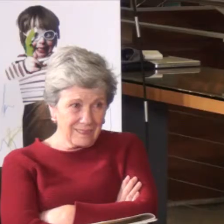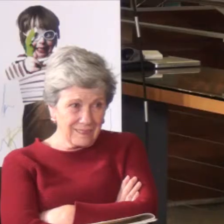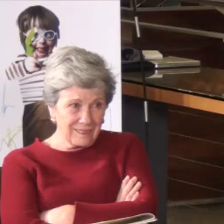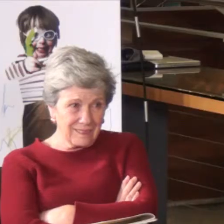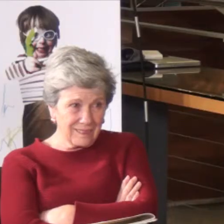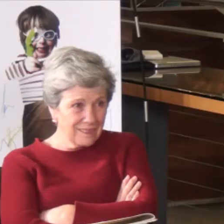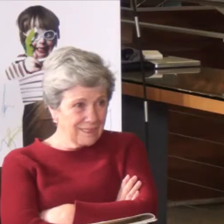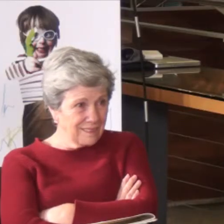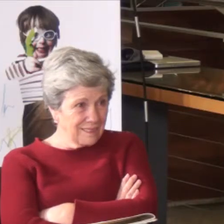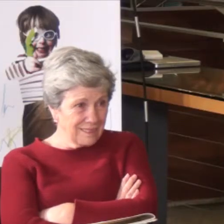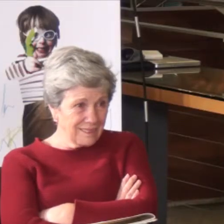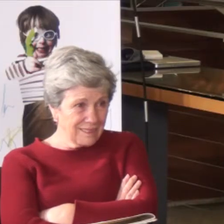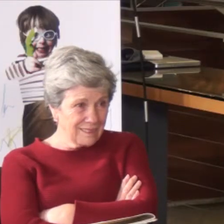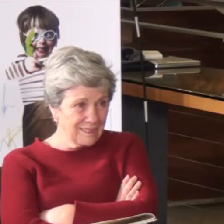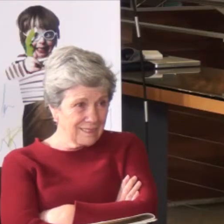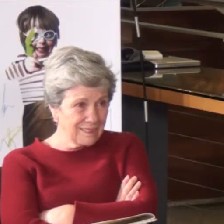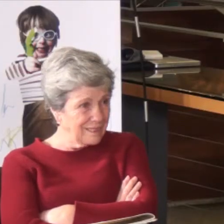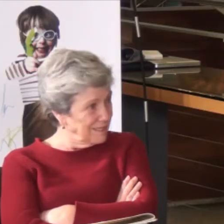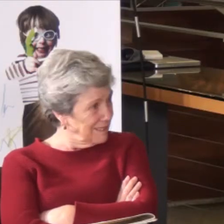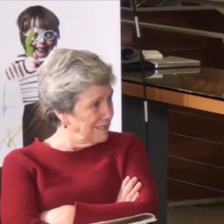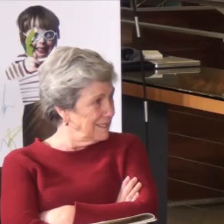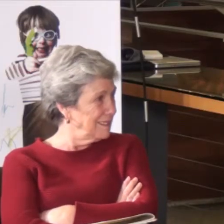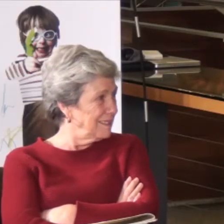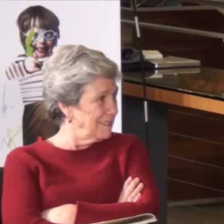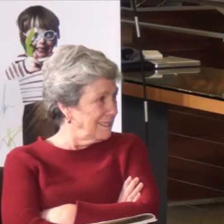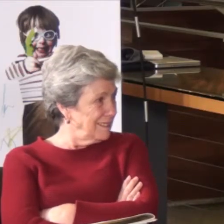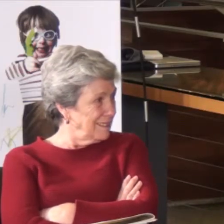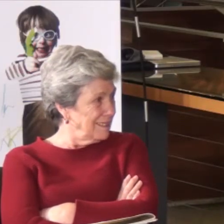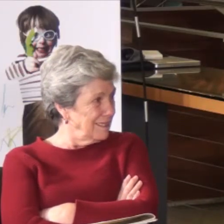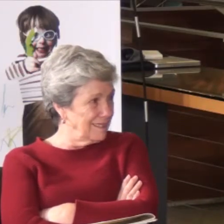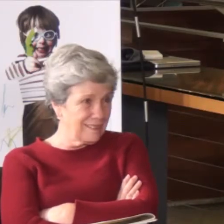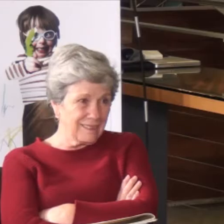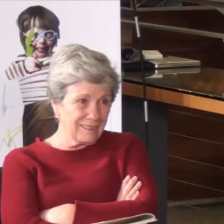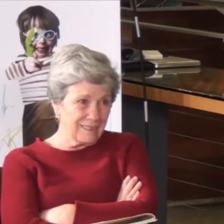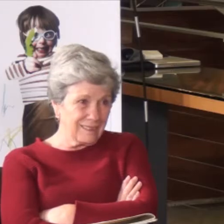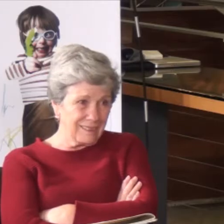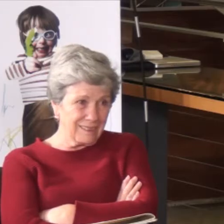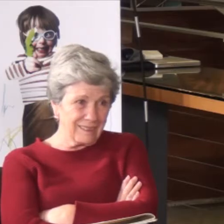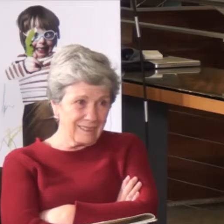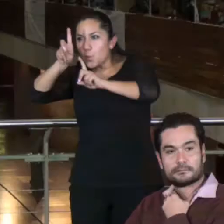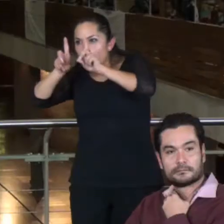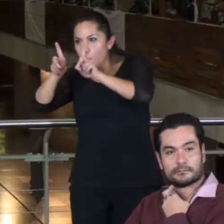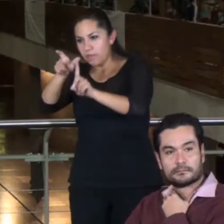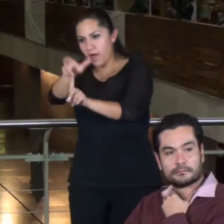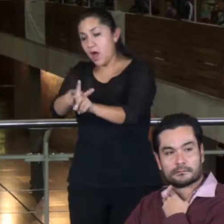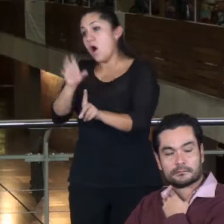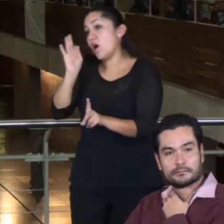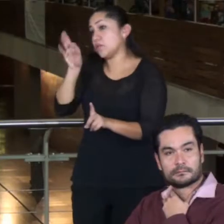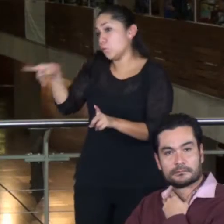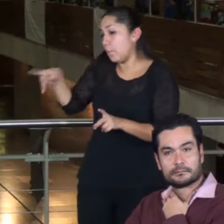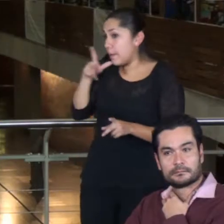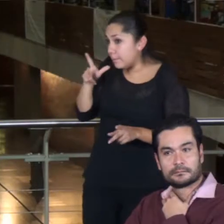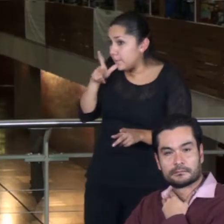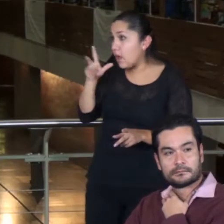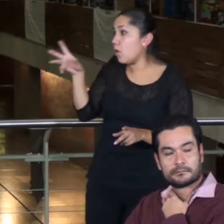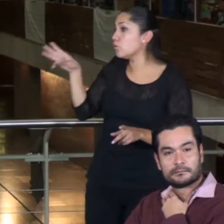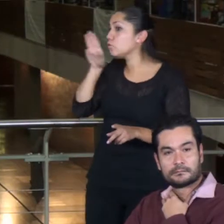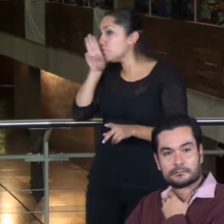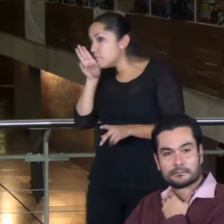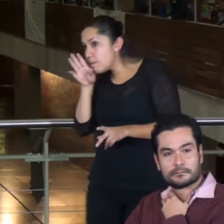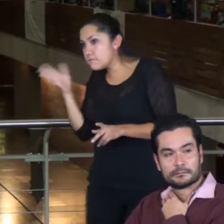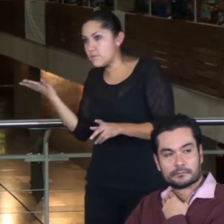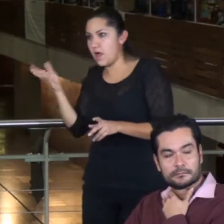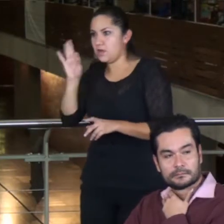tuvo quizá tendrá en algunas circunstancias su papá o su mamá o su